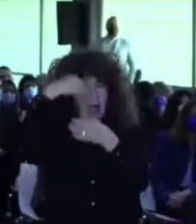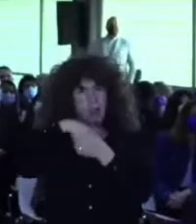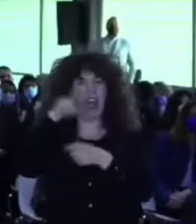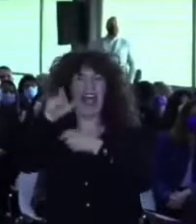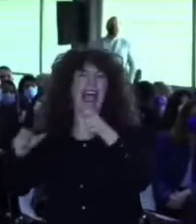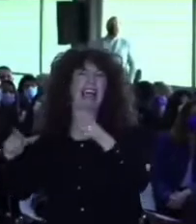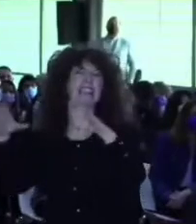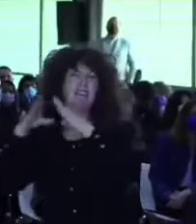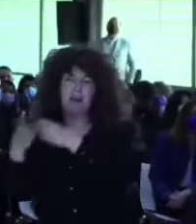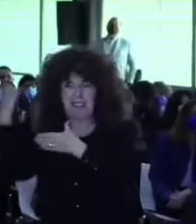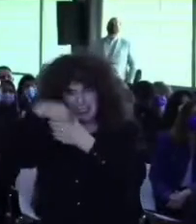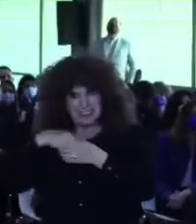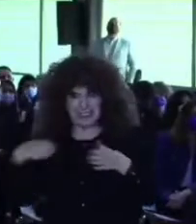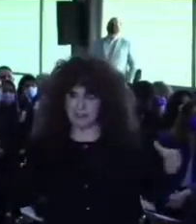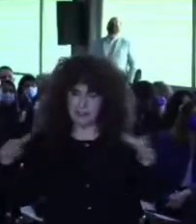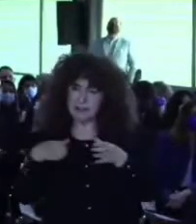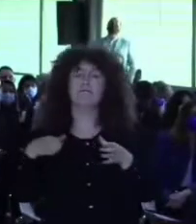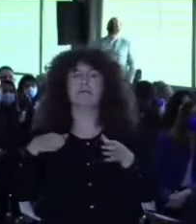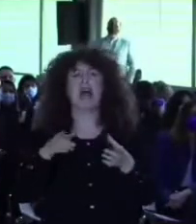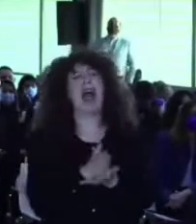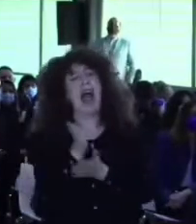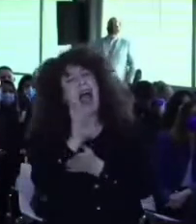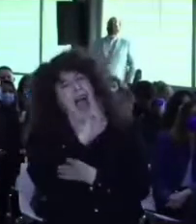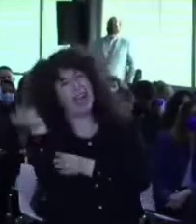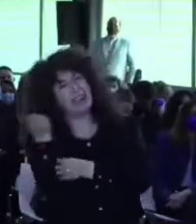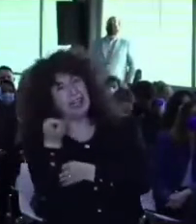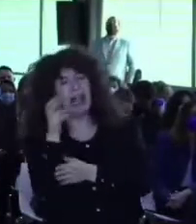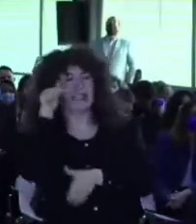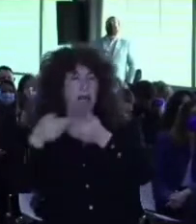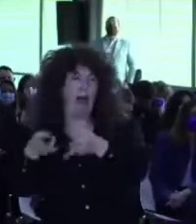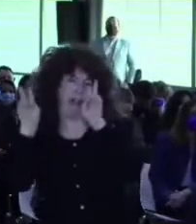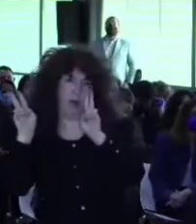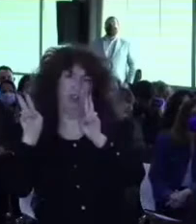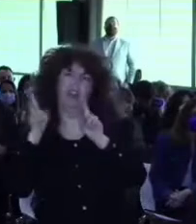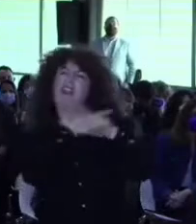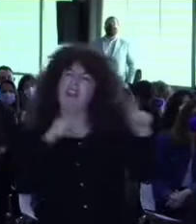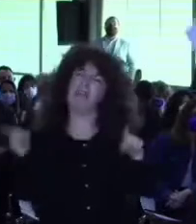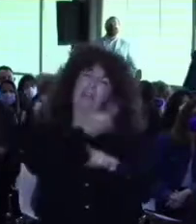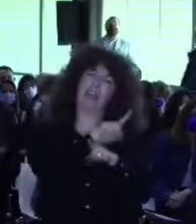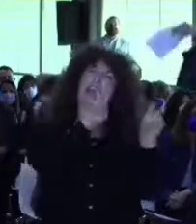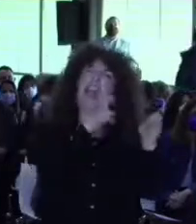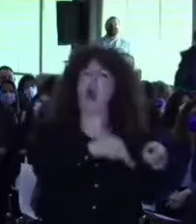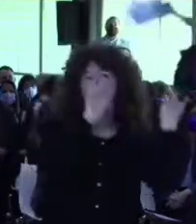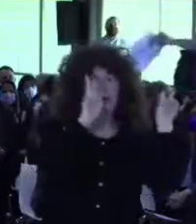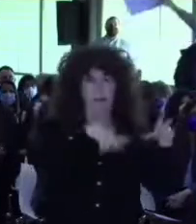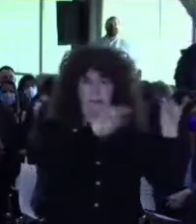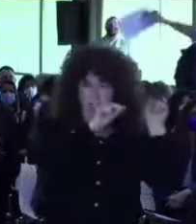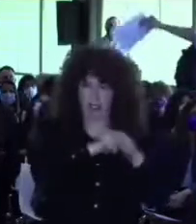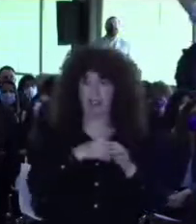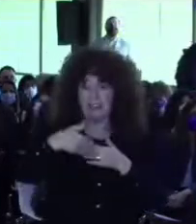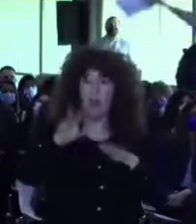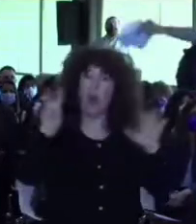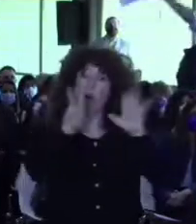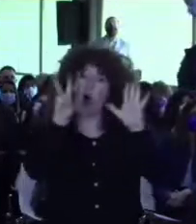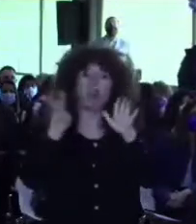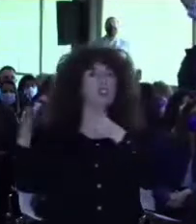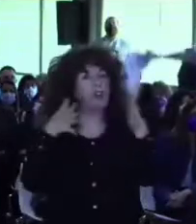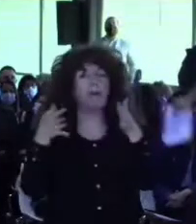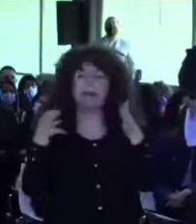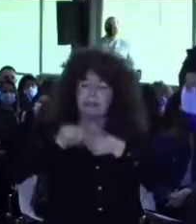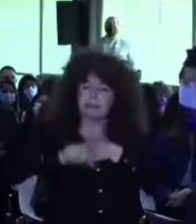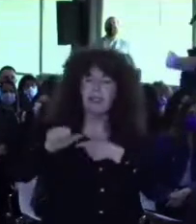construir una alternativa democrática al neoliberalismo. Y hace falta que el próximo 8 de marzo iniciemos un nuevo